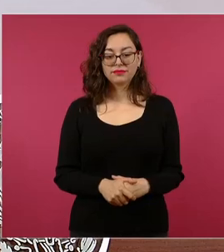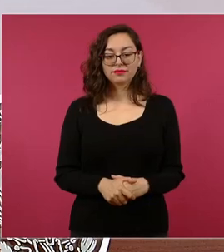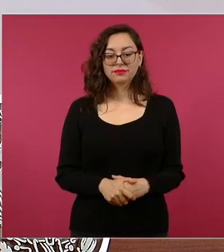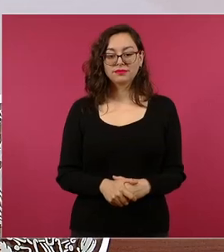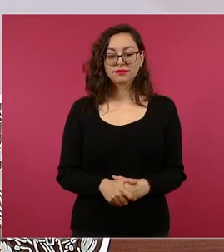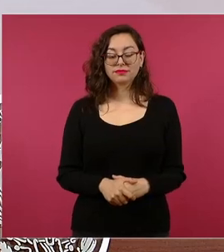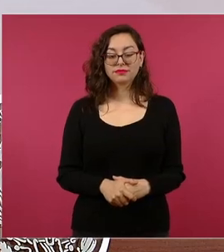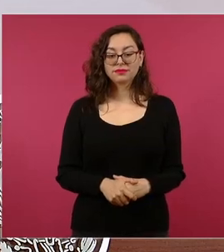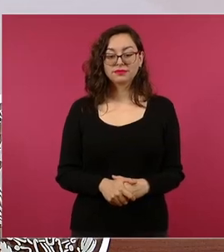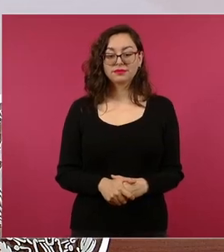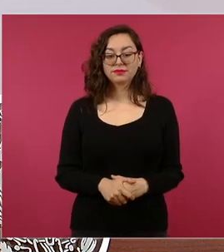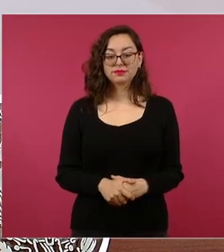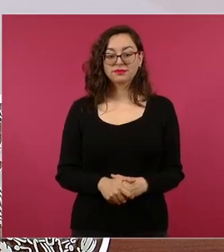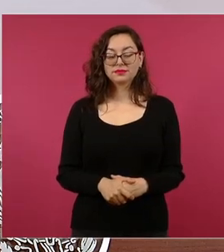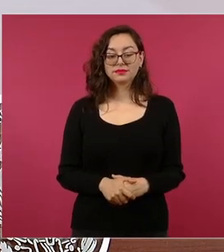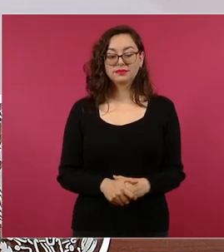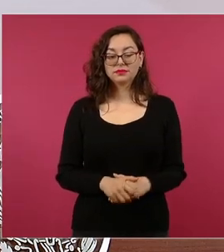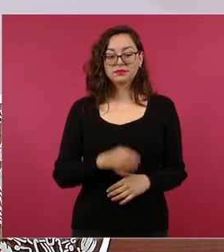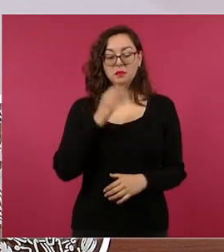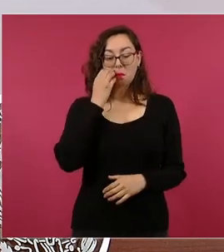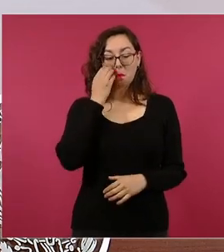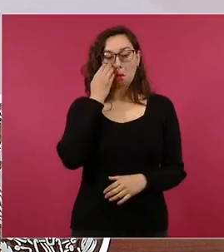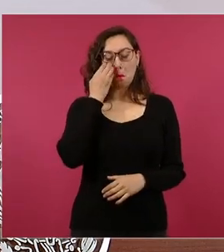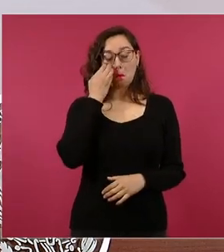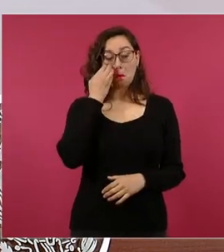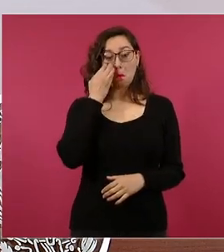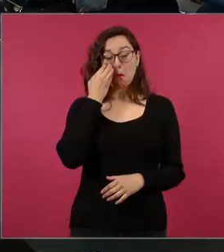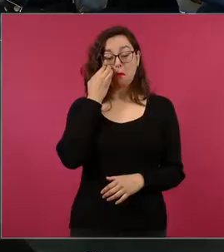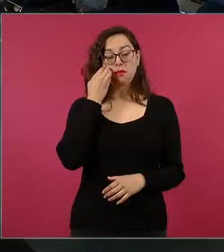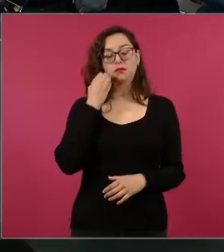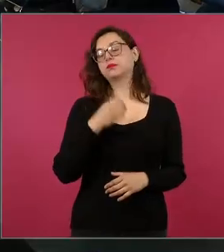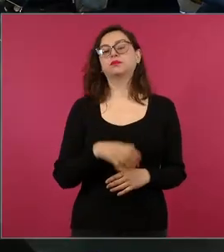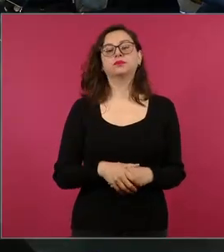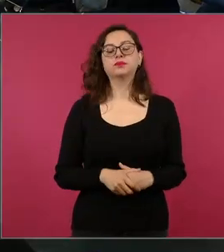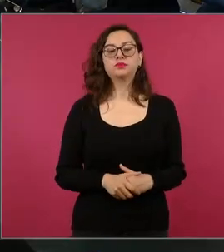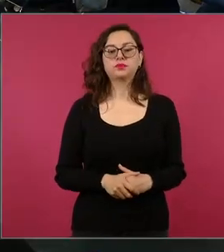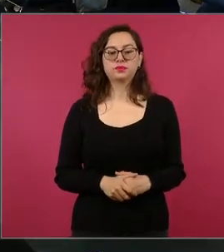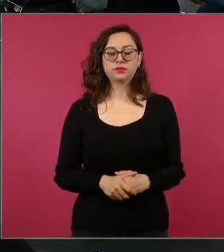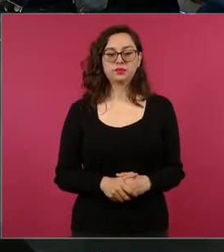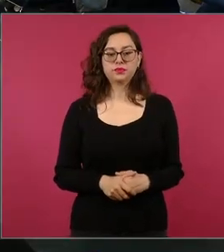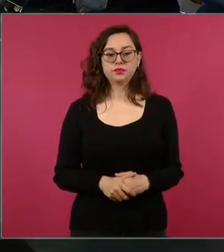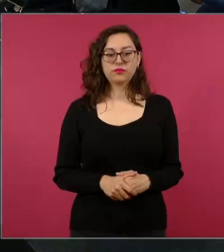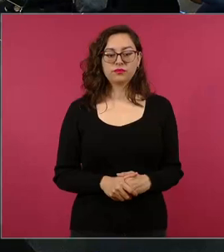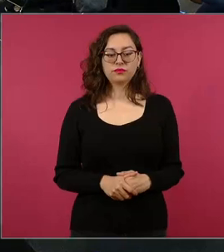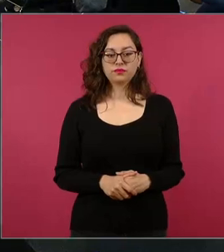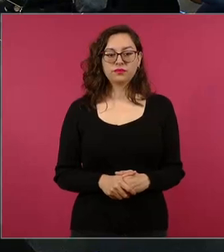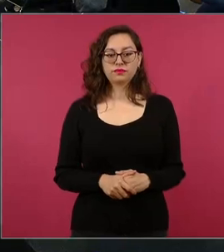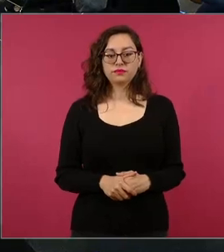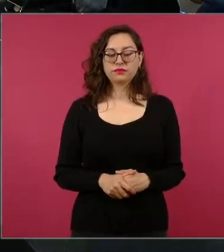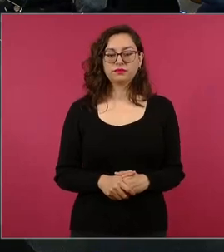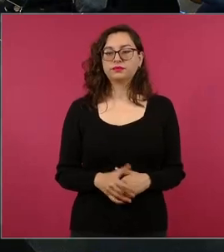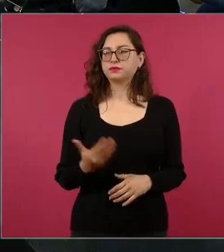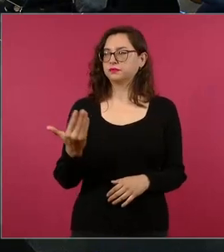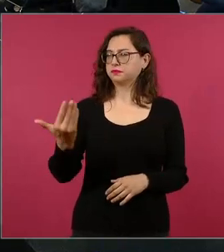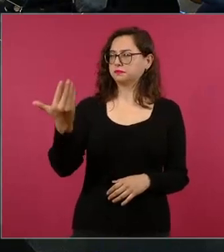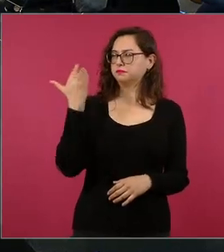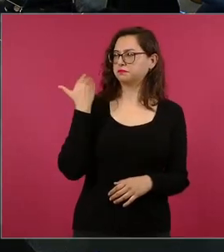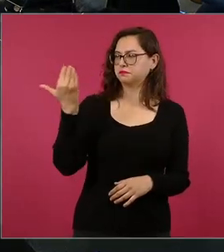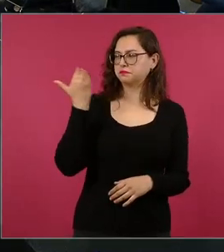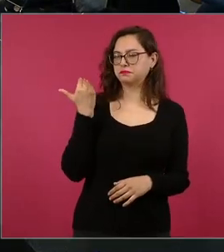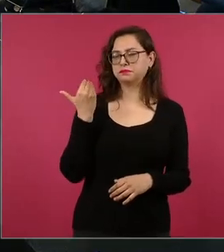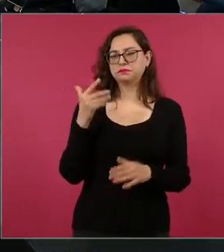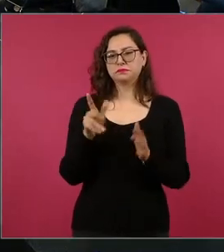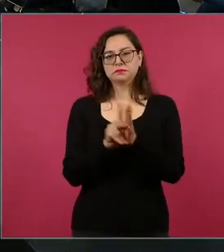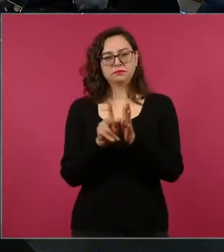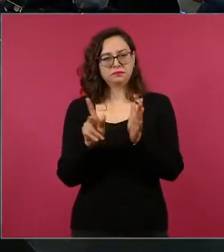yo dije en una entrevista que me hicieron en el Chamuco que